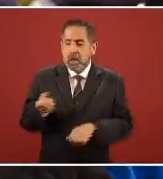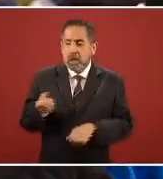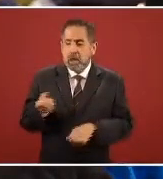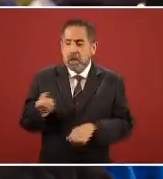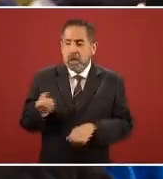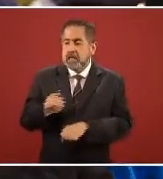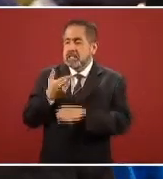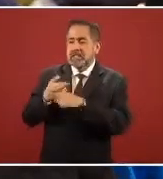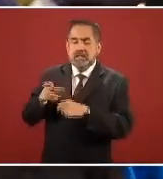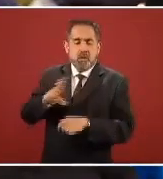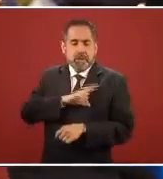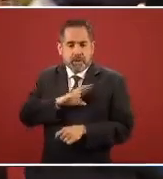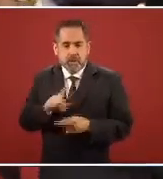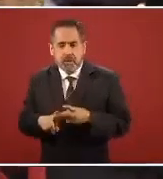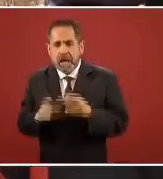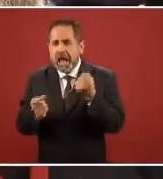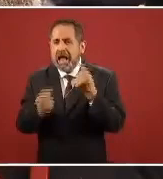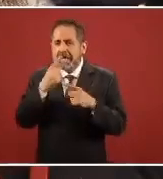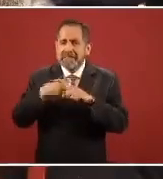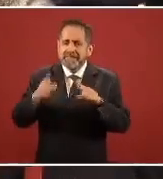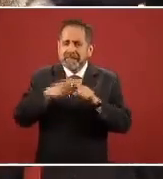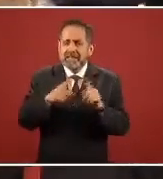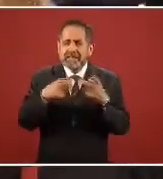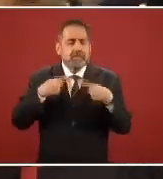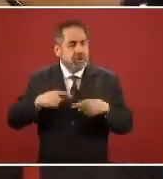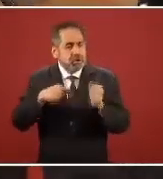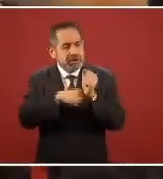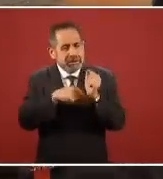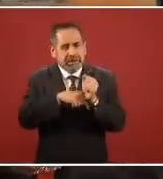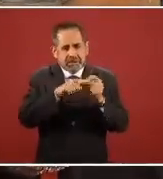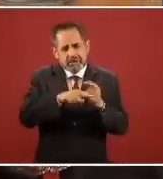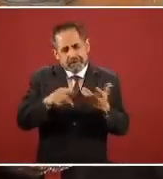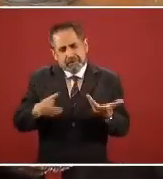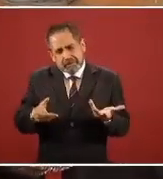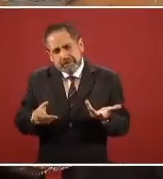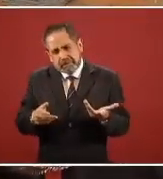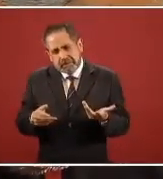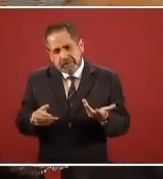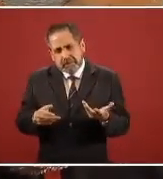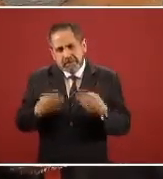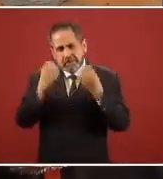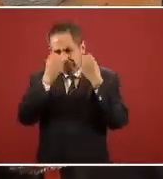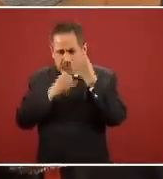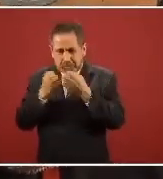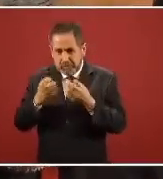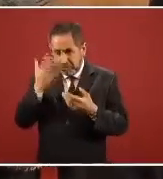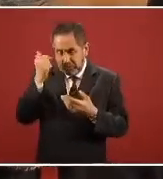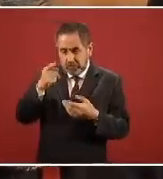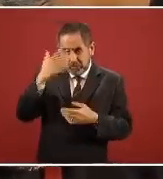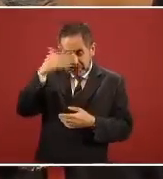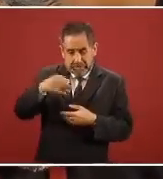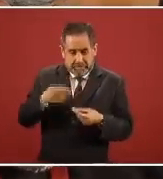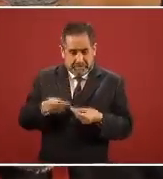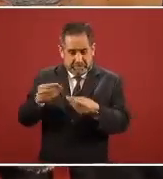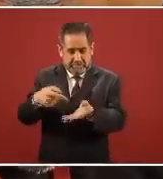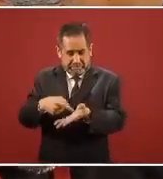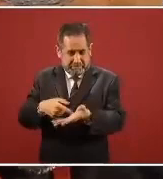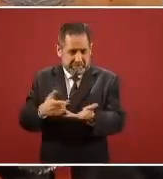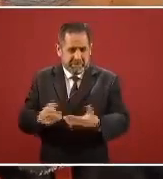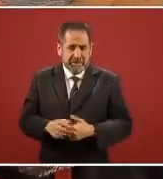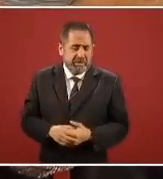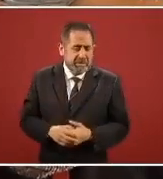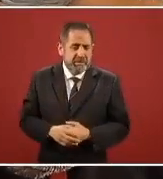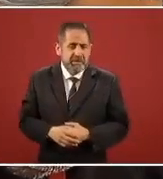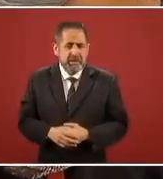Particular secretaries. Hay diferentes personas. Es cuestión de que se revise. Yo no sé si usted está enterado. Y, o